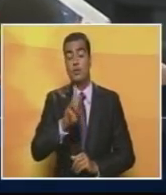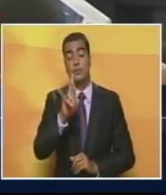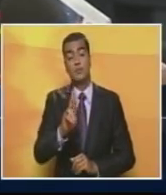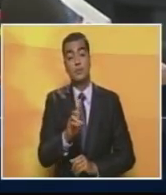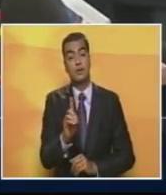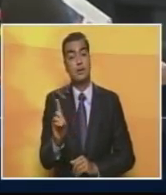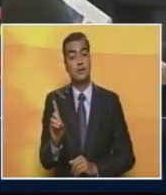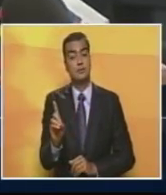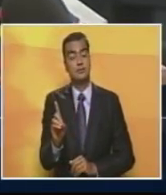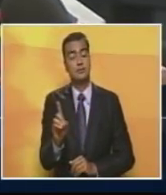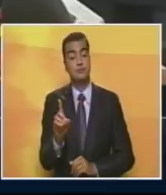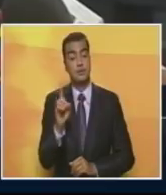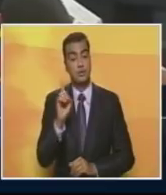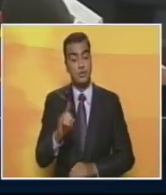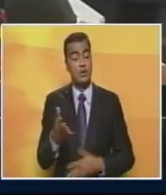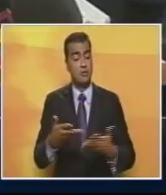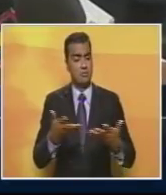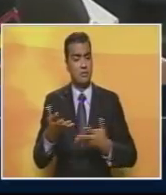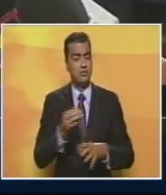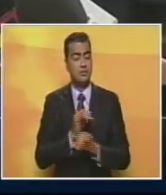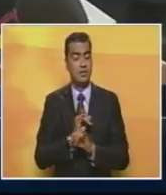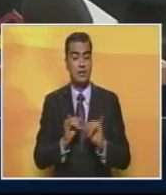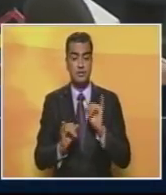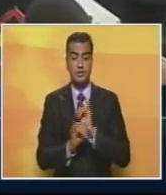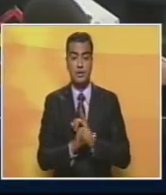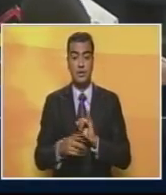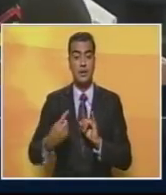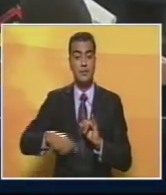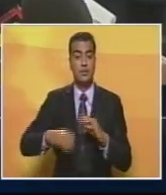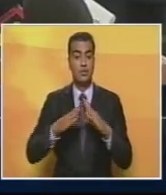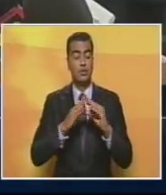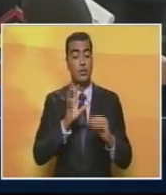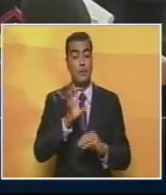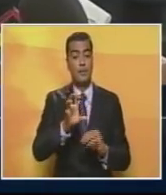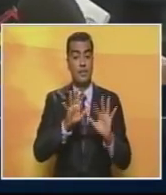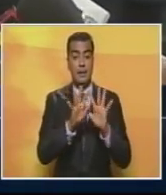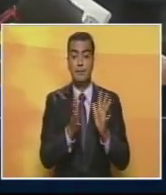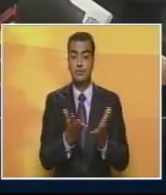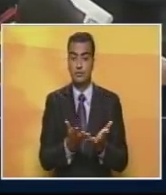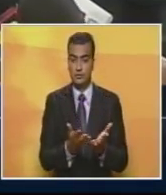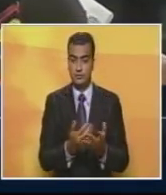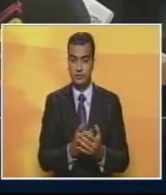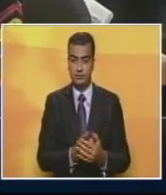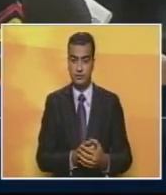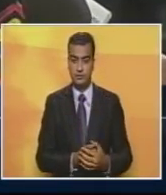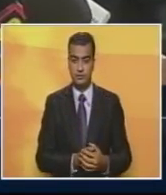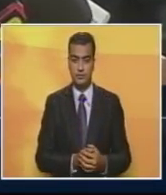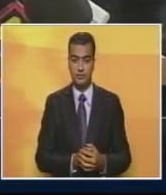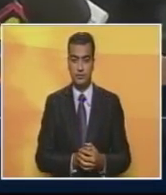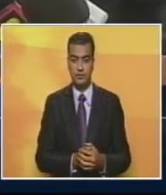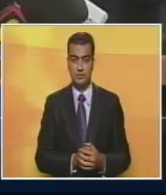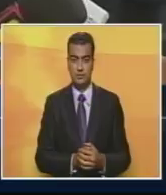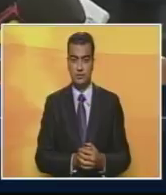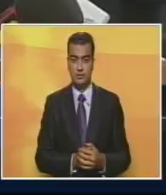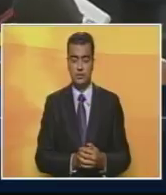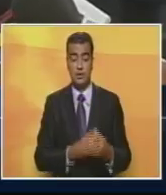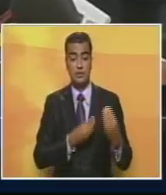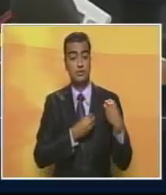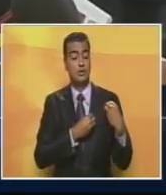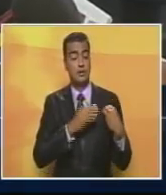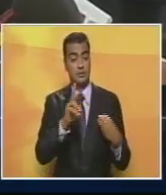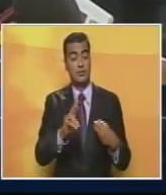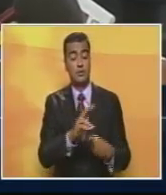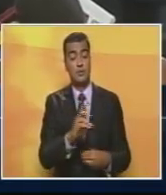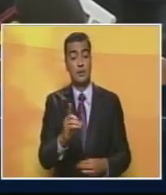Dominicana, y en el marco de la cooperación internacional que tenemos con todos los países del mundo, en este caso con las autoridades de República